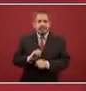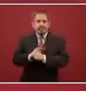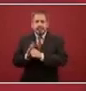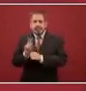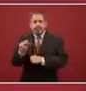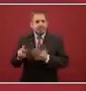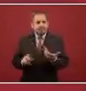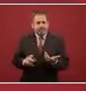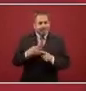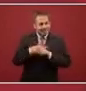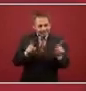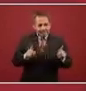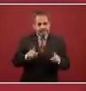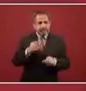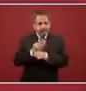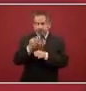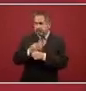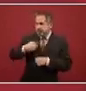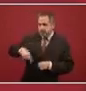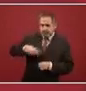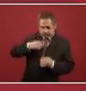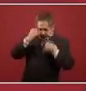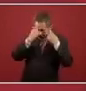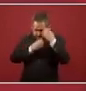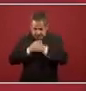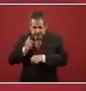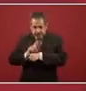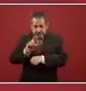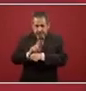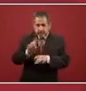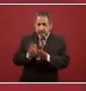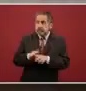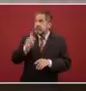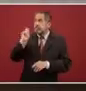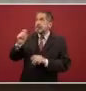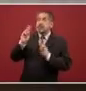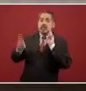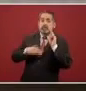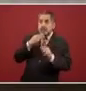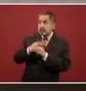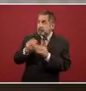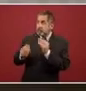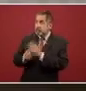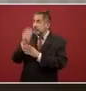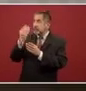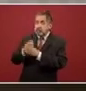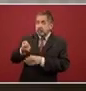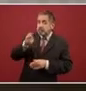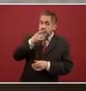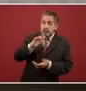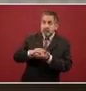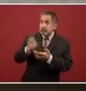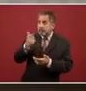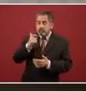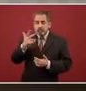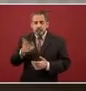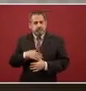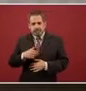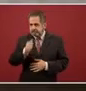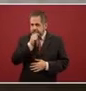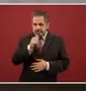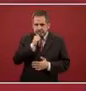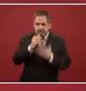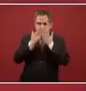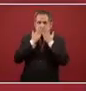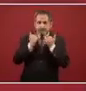revisión sistemática que vamos haciendo todos los días de los productos que aparecen no solamente en México, sino en el mundo. No hay todavía una